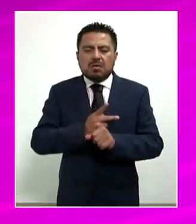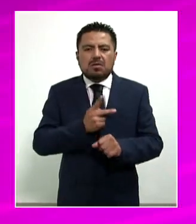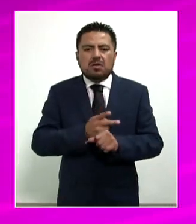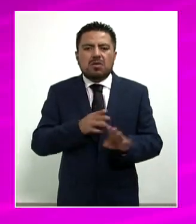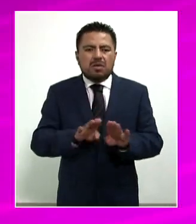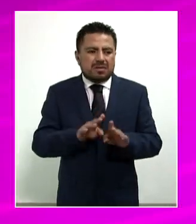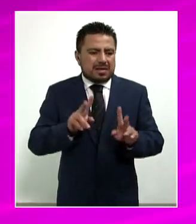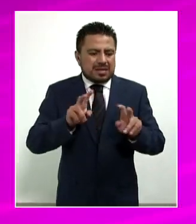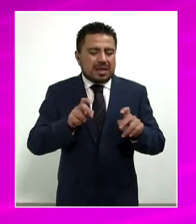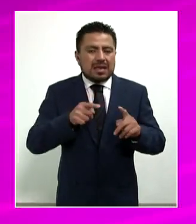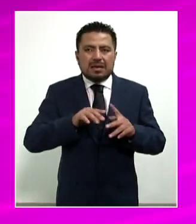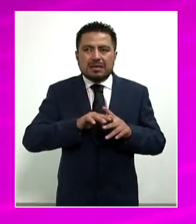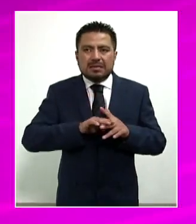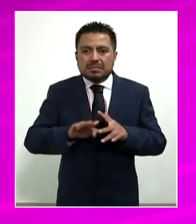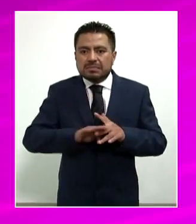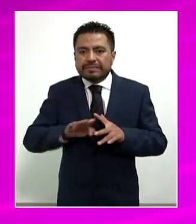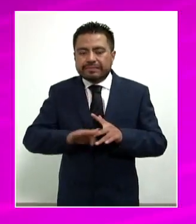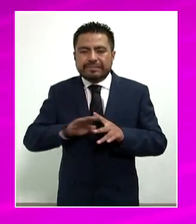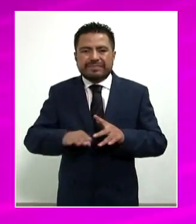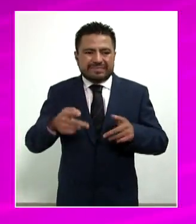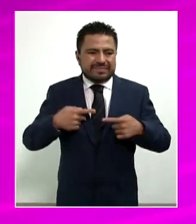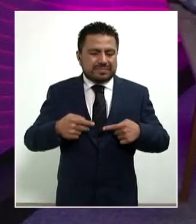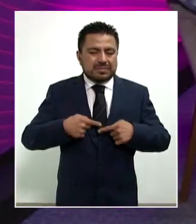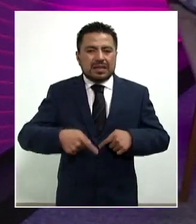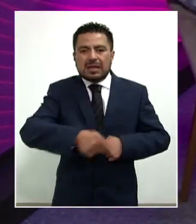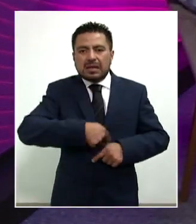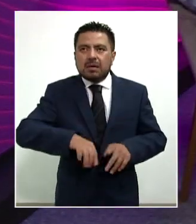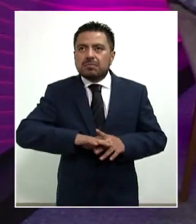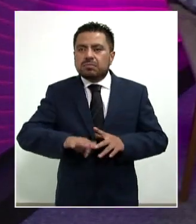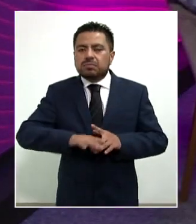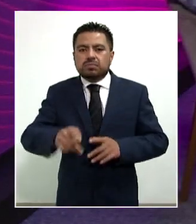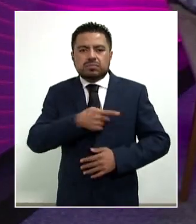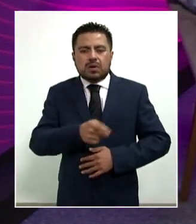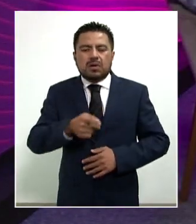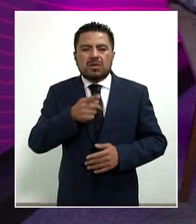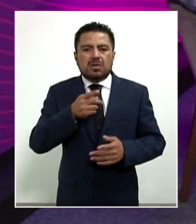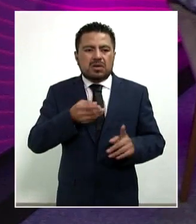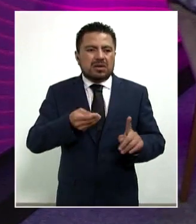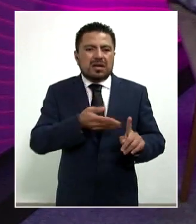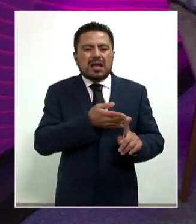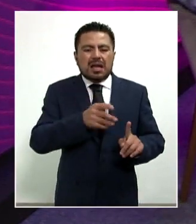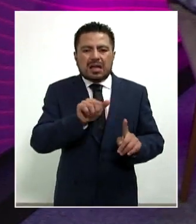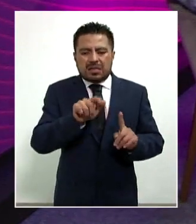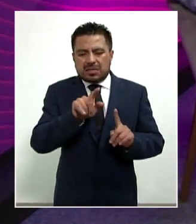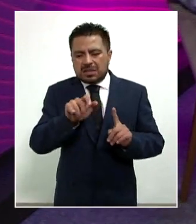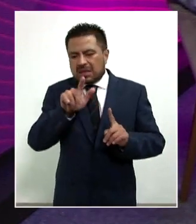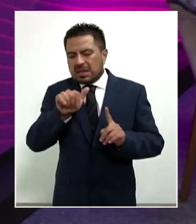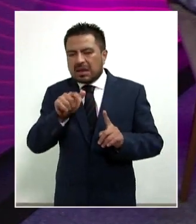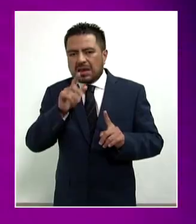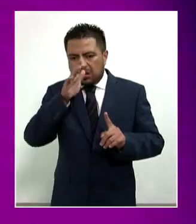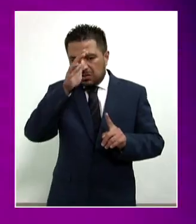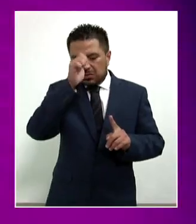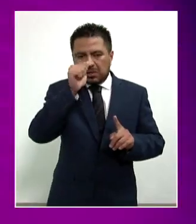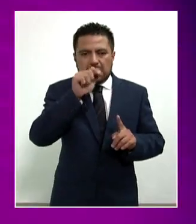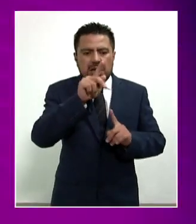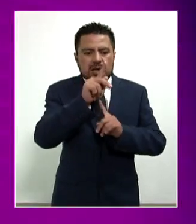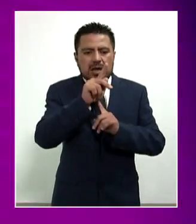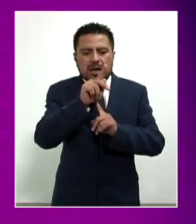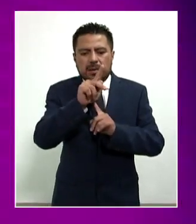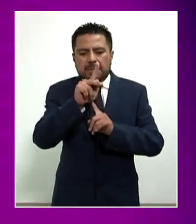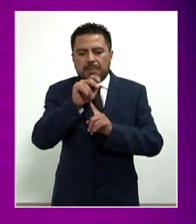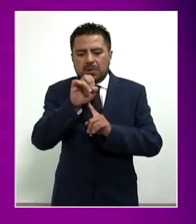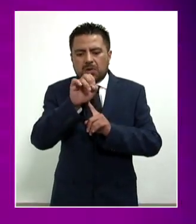la migración y la estigmatización de la migración de personas pobres, lo que llama Adela Cortina, que es la que acuñó el término aporofobia,